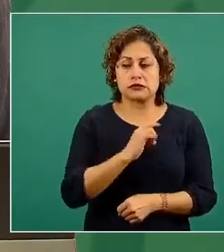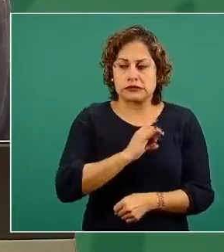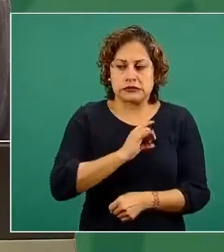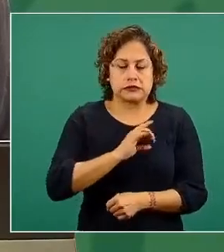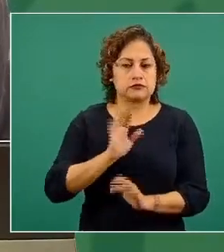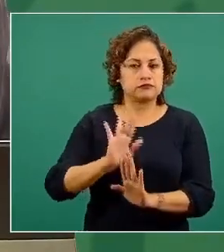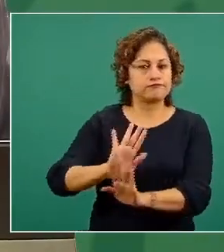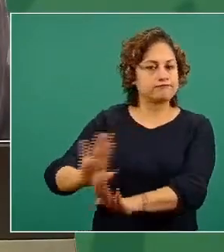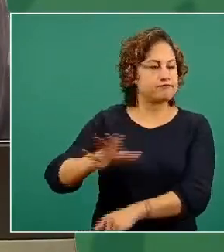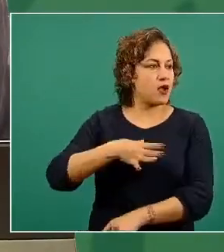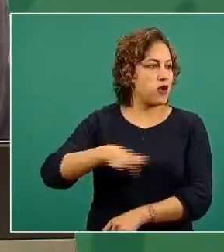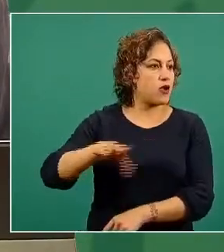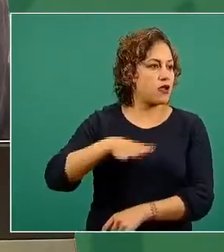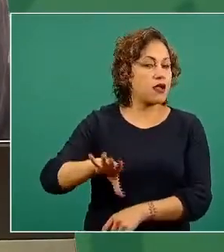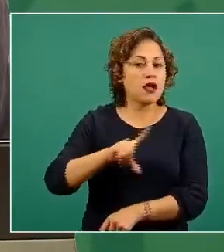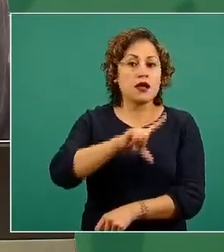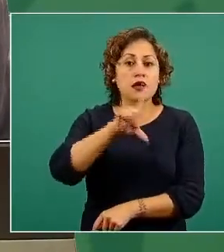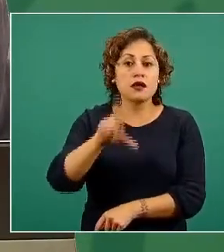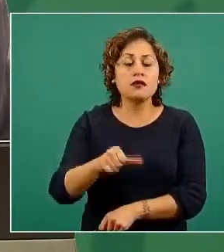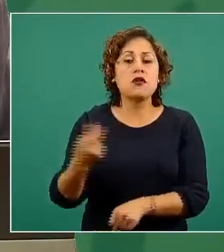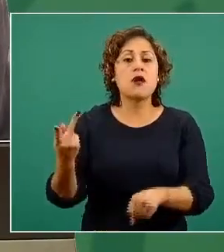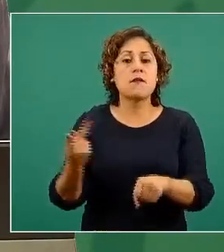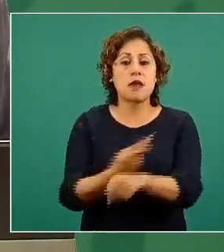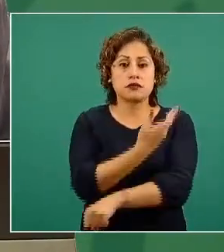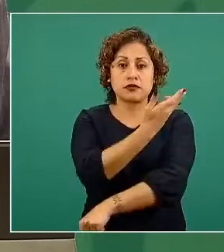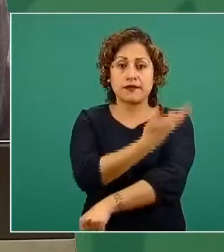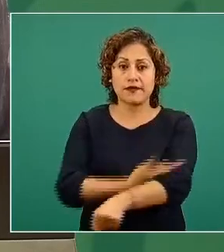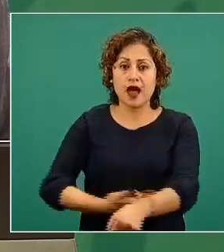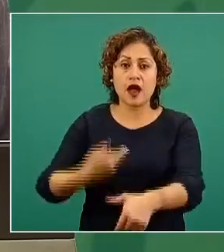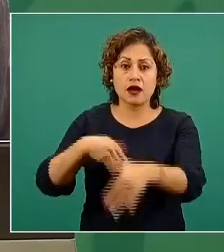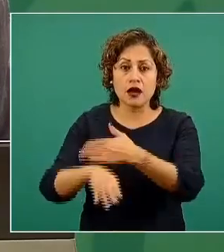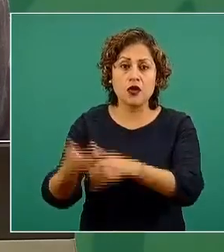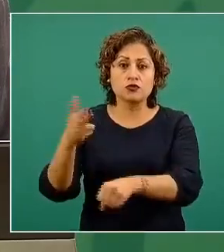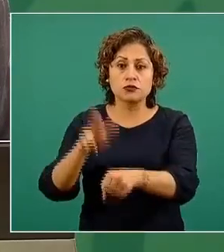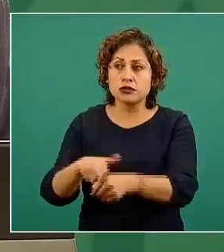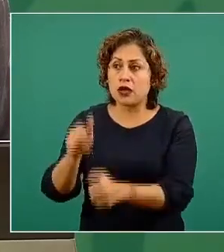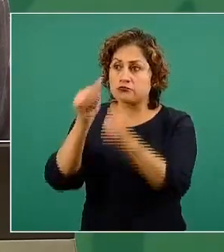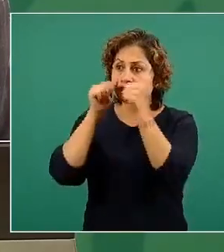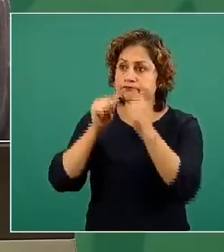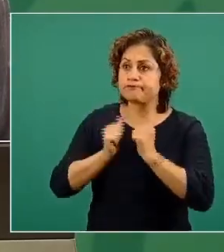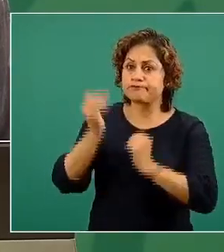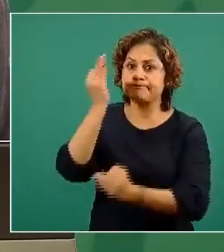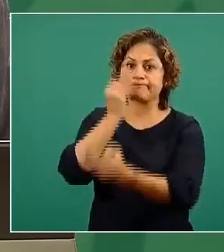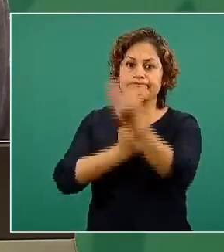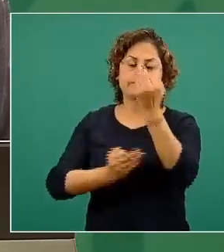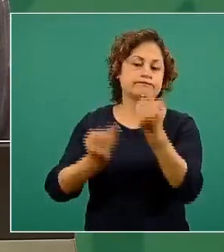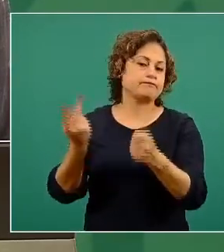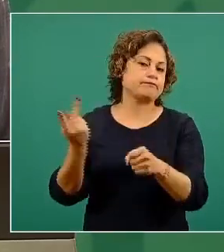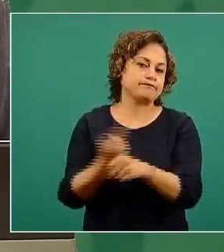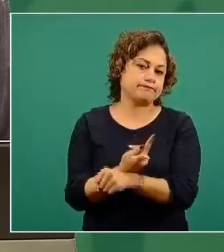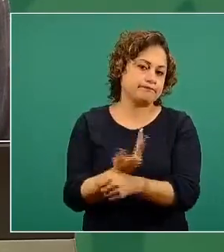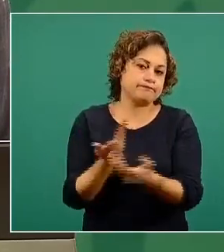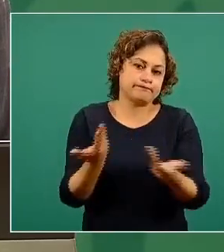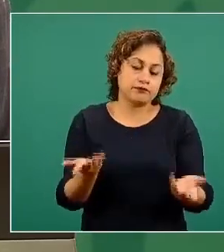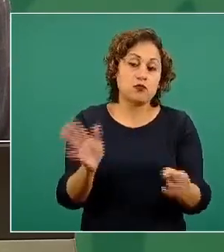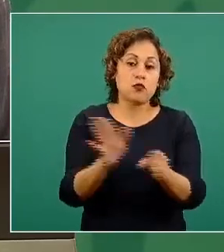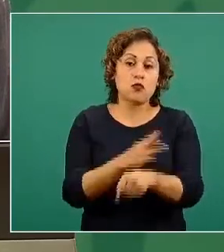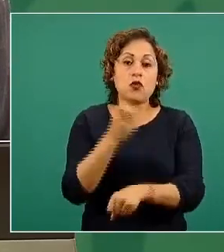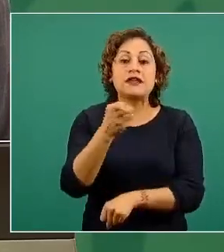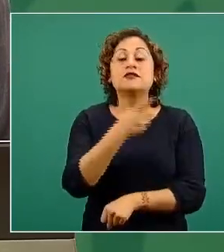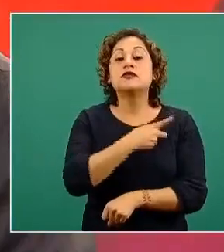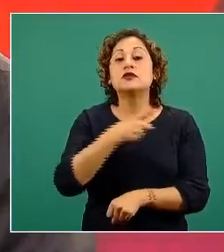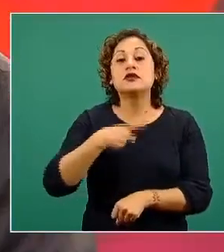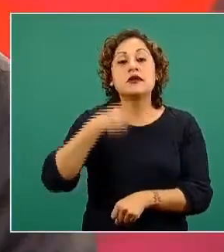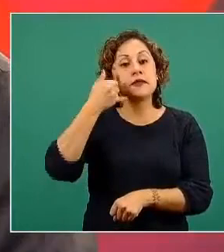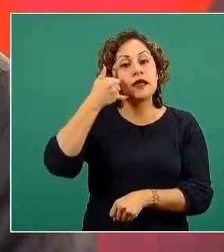es este llamado de buscar la atención, tanto en las líneas telefónicas, el